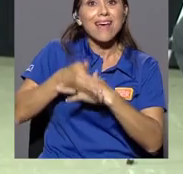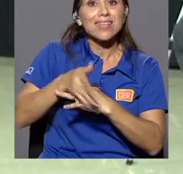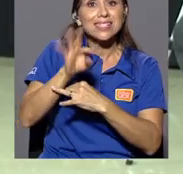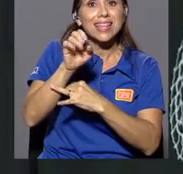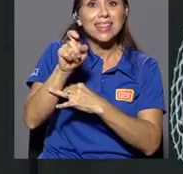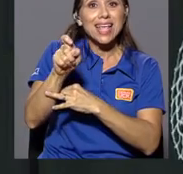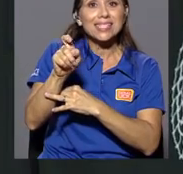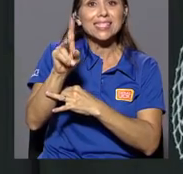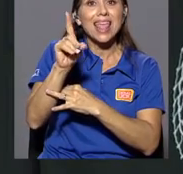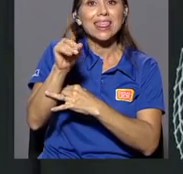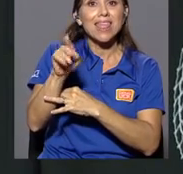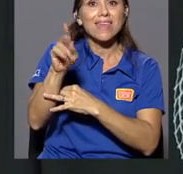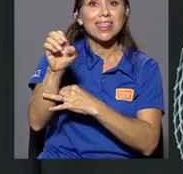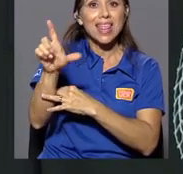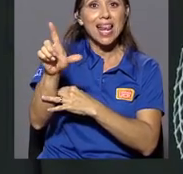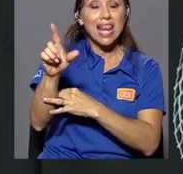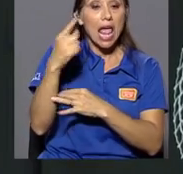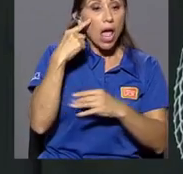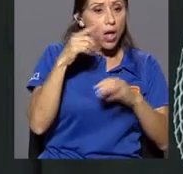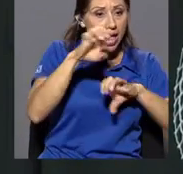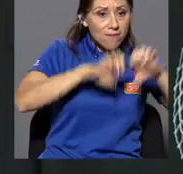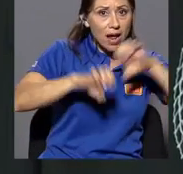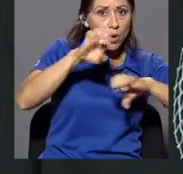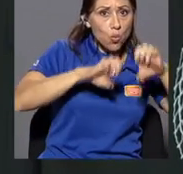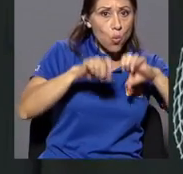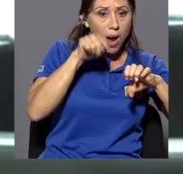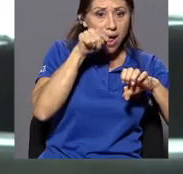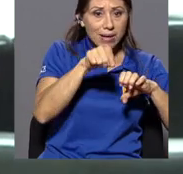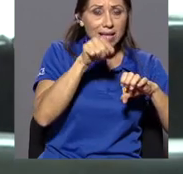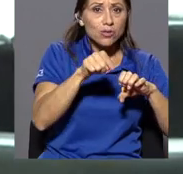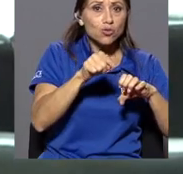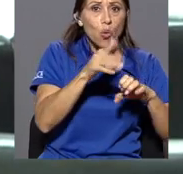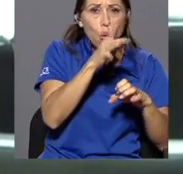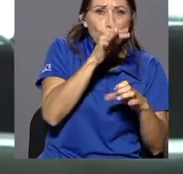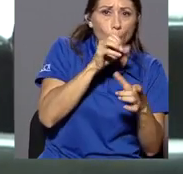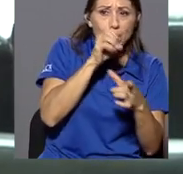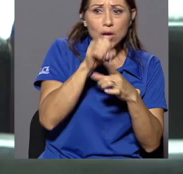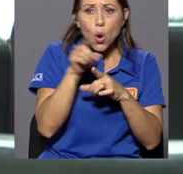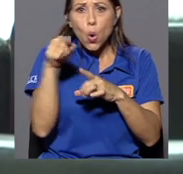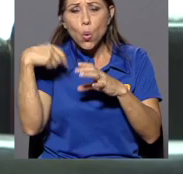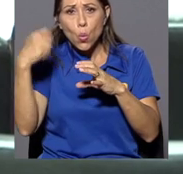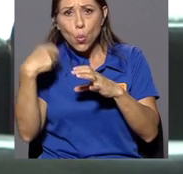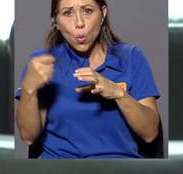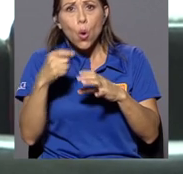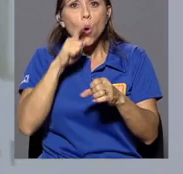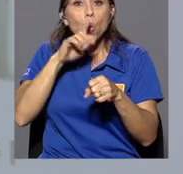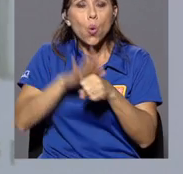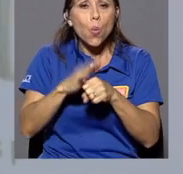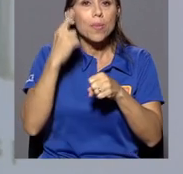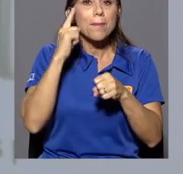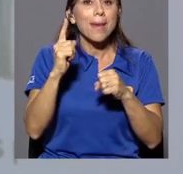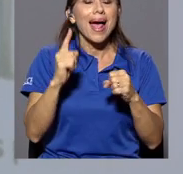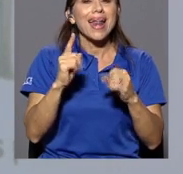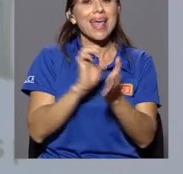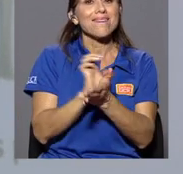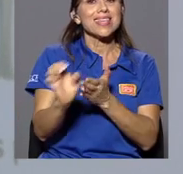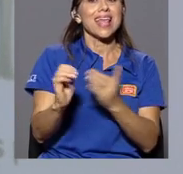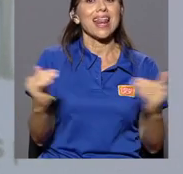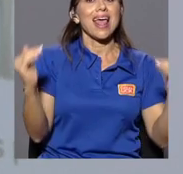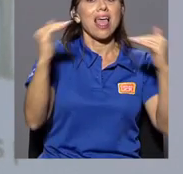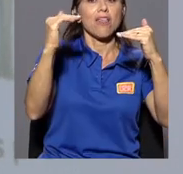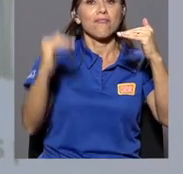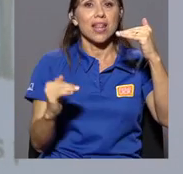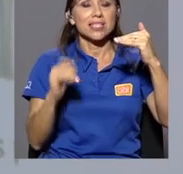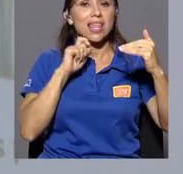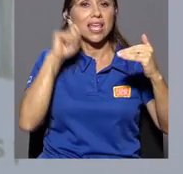de un filme o de un cómic cumple con los estándares mínimos para evitar la brecha de género. Algunos de los ejemplos discutidos